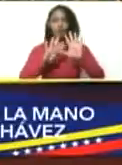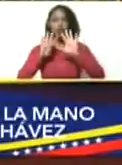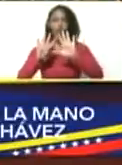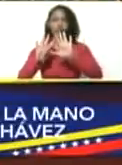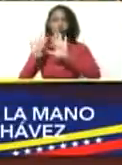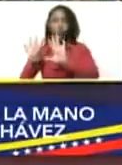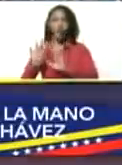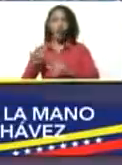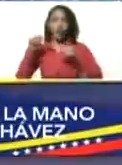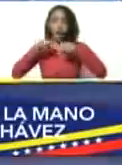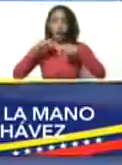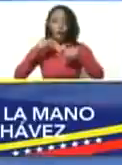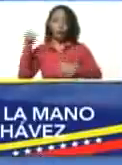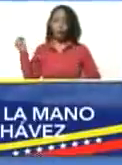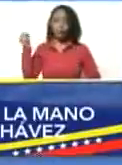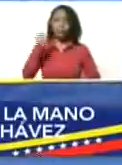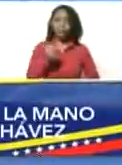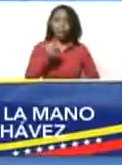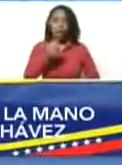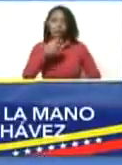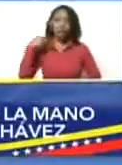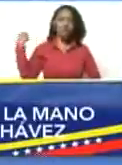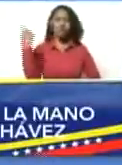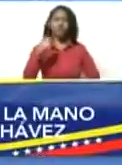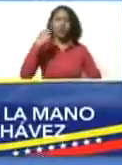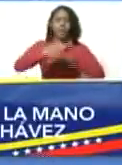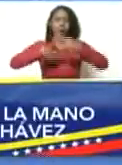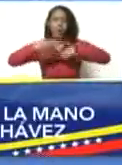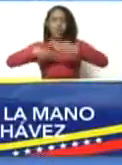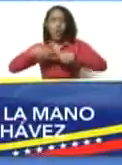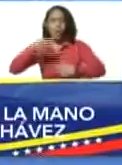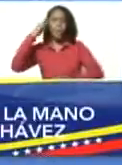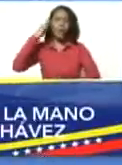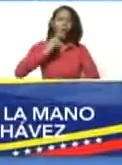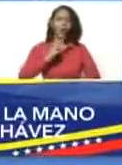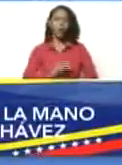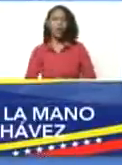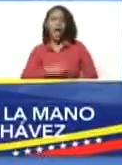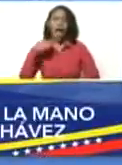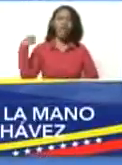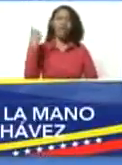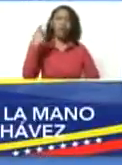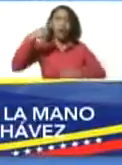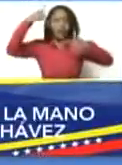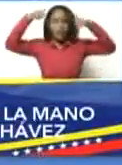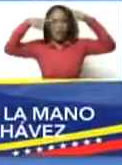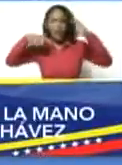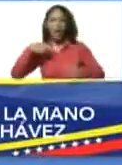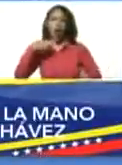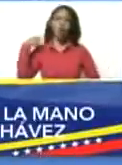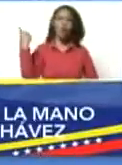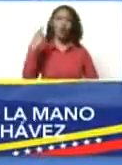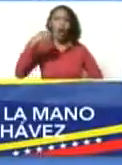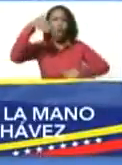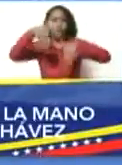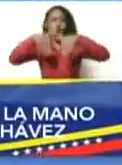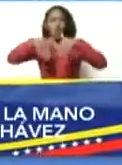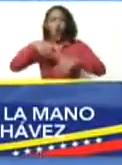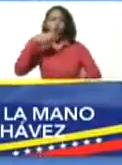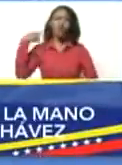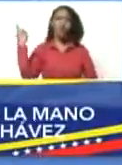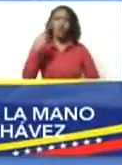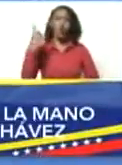1999, aquí nos trajo el huracán revolucionario, el huracán bolivariano, el huracán Chávez, el huracán voto, el